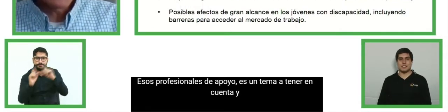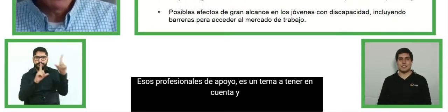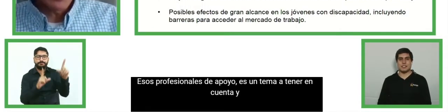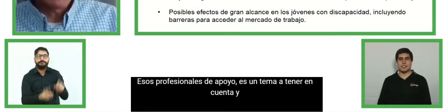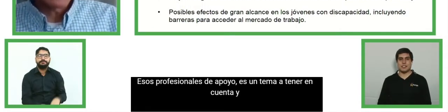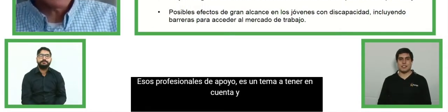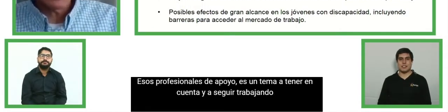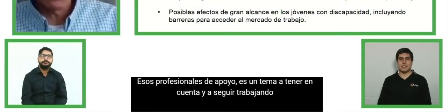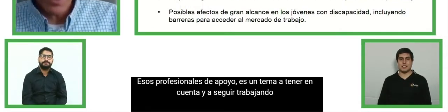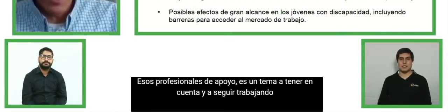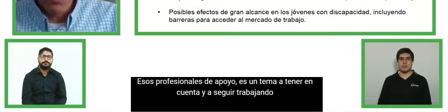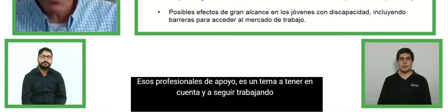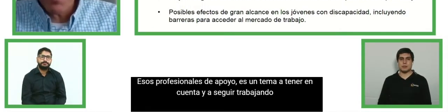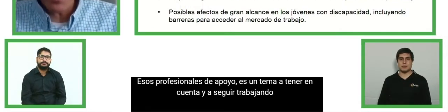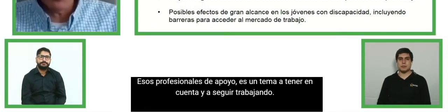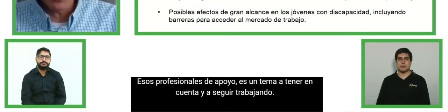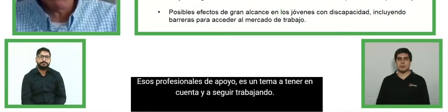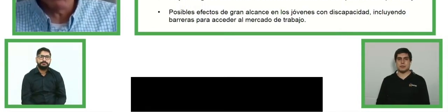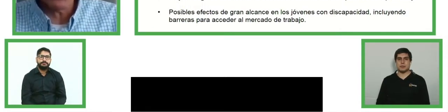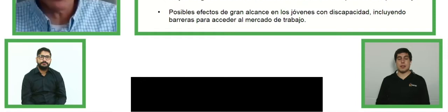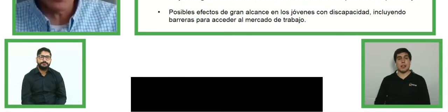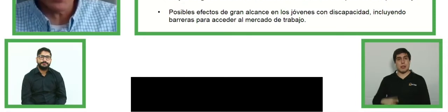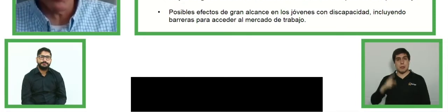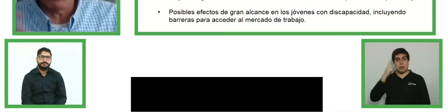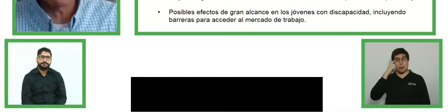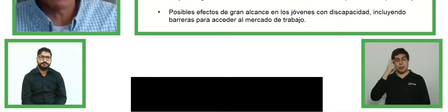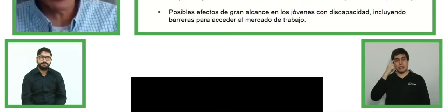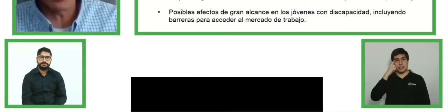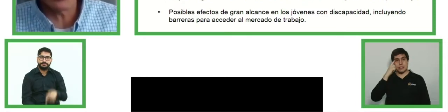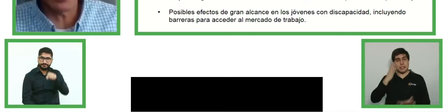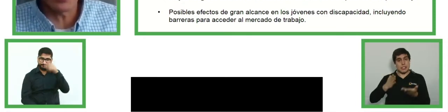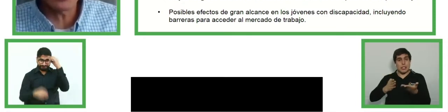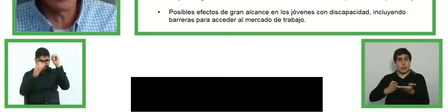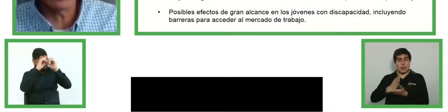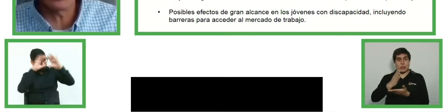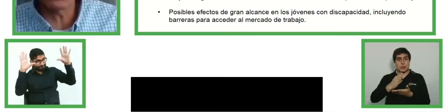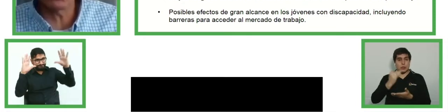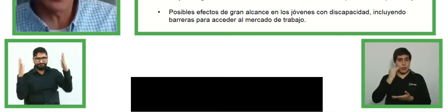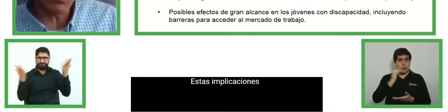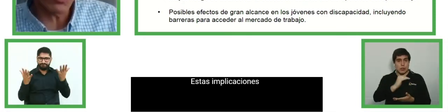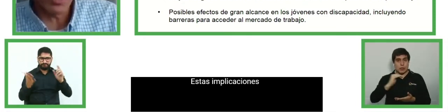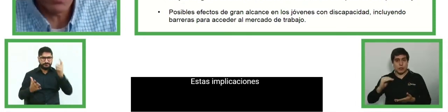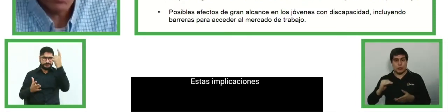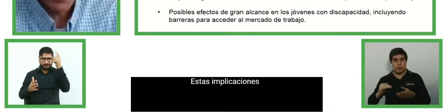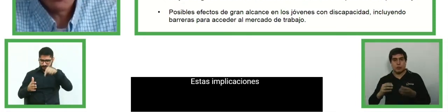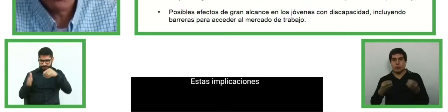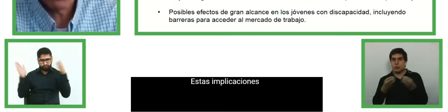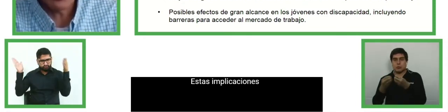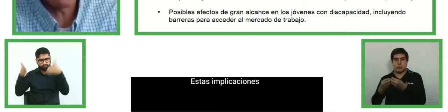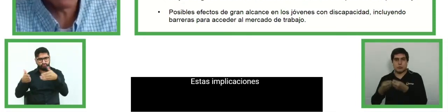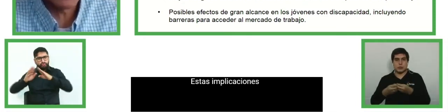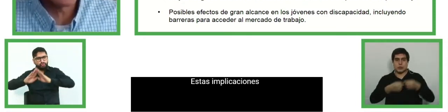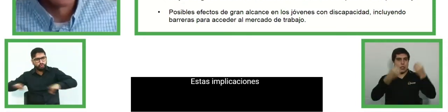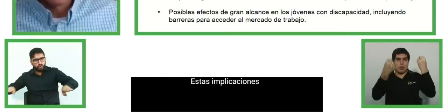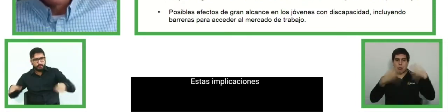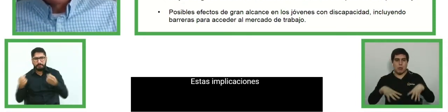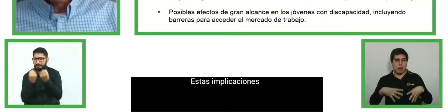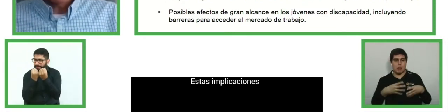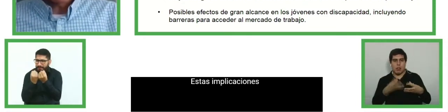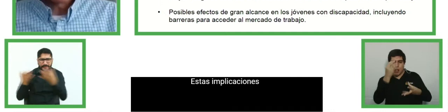Esto, las implicaciones que tiene en un primer nivel, podemos decir que, bueno, pues que se quedan sin estudiar muchos niños, pues sí, pero eso ya de por sí